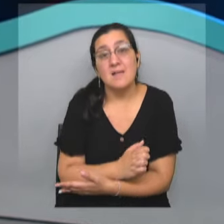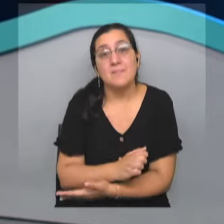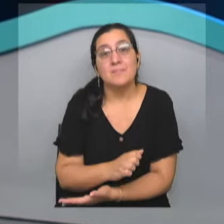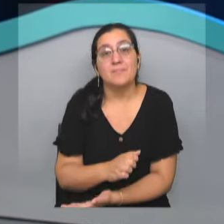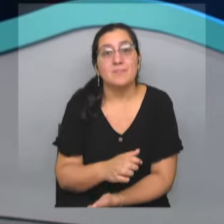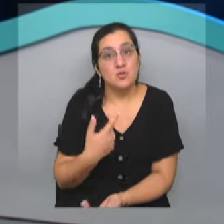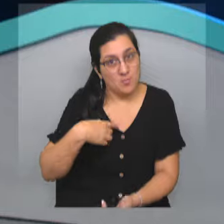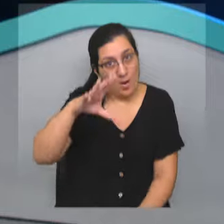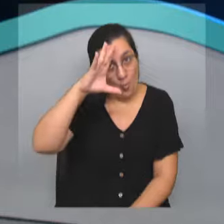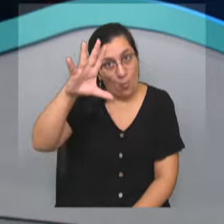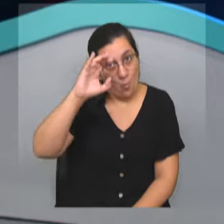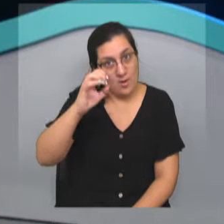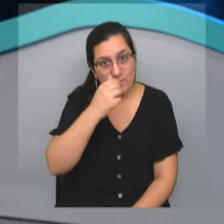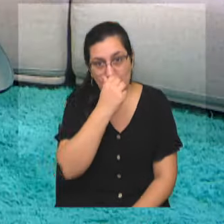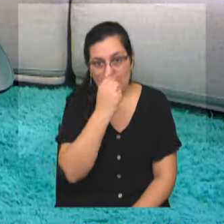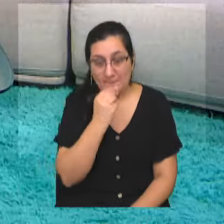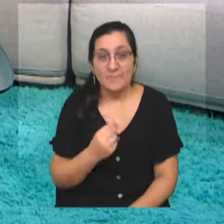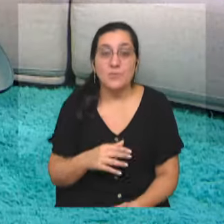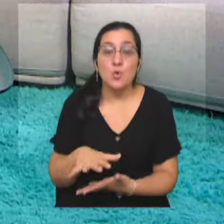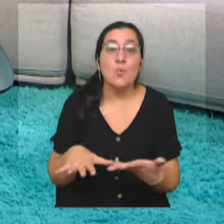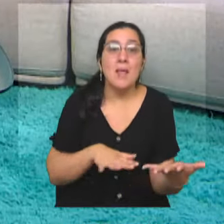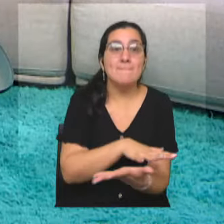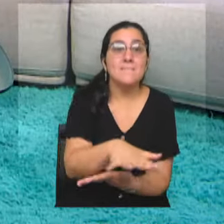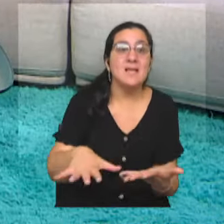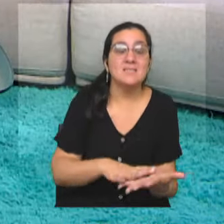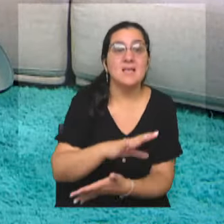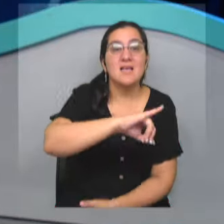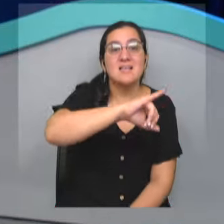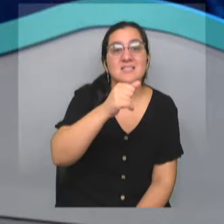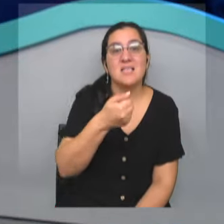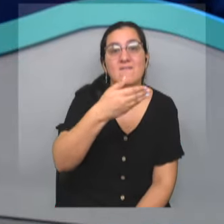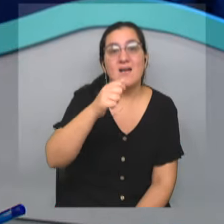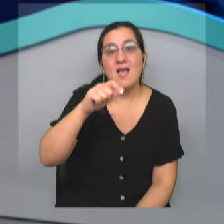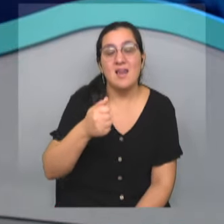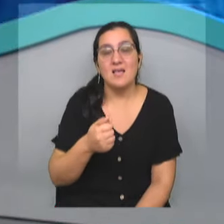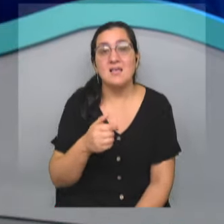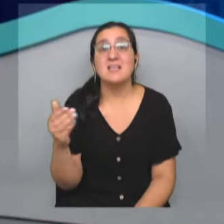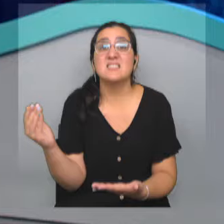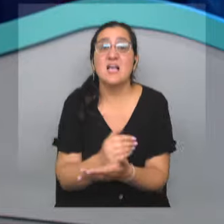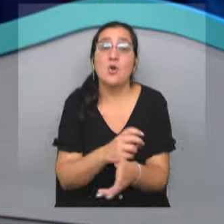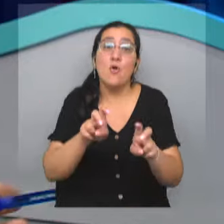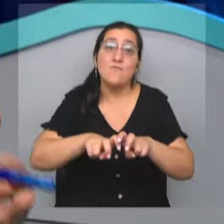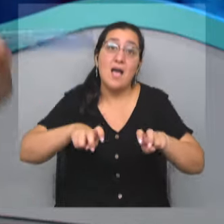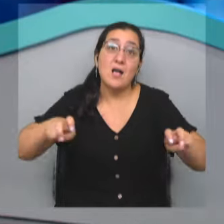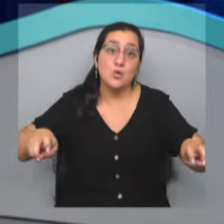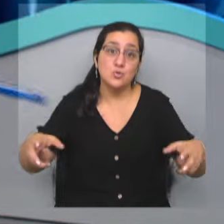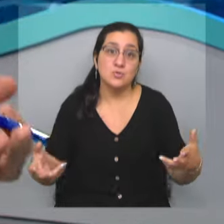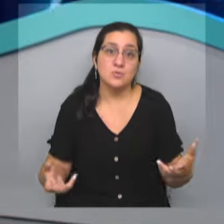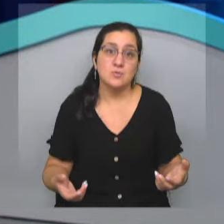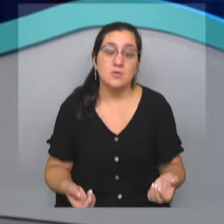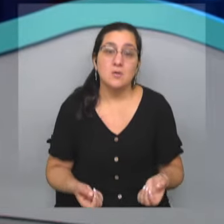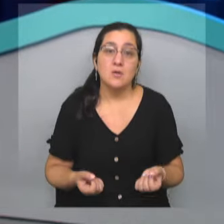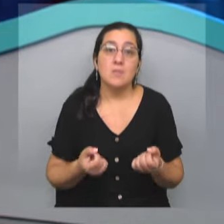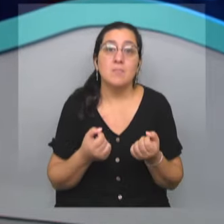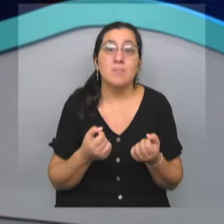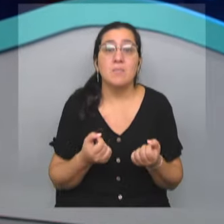tengo, como la plaza Zavala, que sacaron los bancos que habían quedado tan divinos para darle lugar